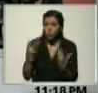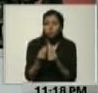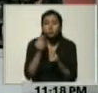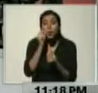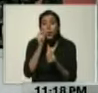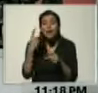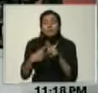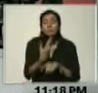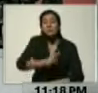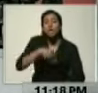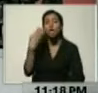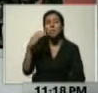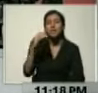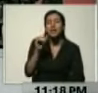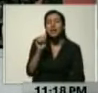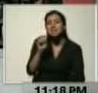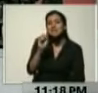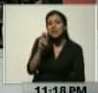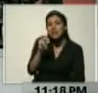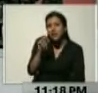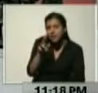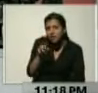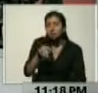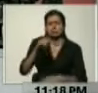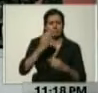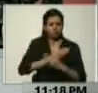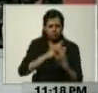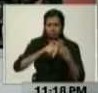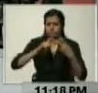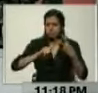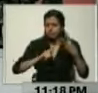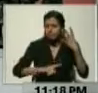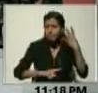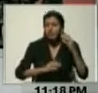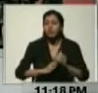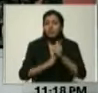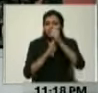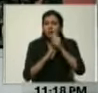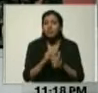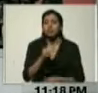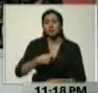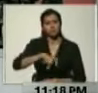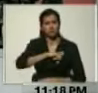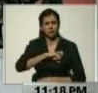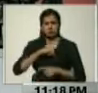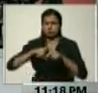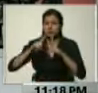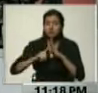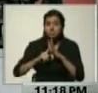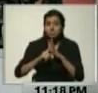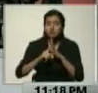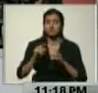Aznar, Leopoldo López Gil, Uribe, Aznar, Felipe González, Chicharrón Frito.